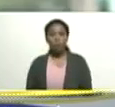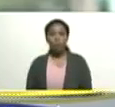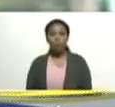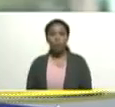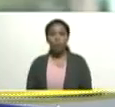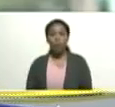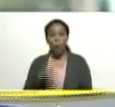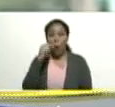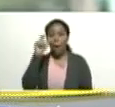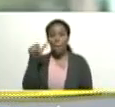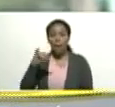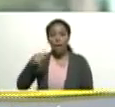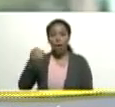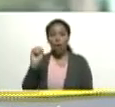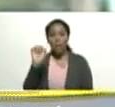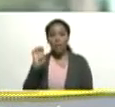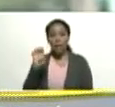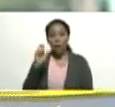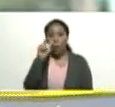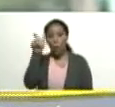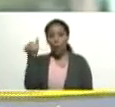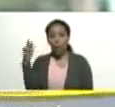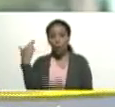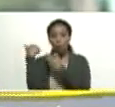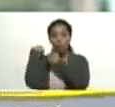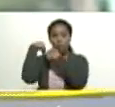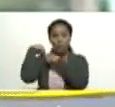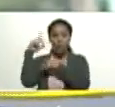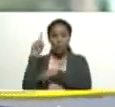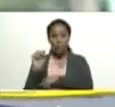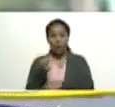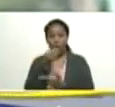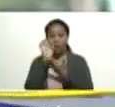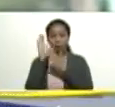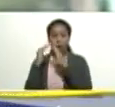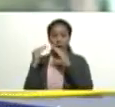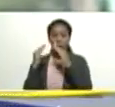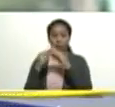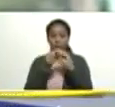José Alfredo Paredes Delgado, decimocuarto puesto, felicidades.